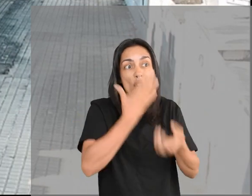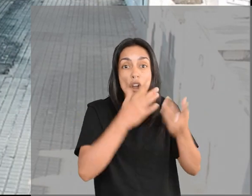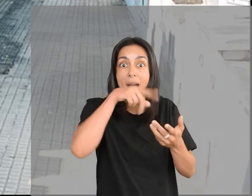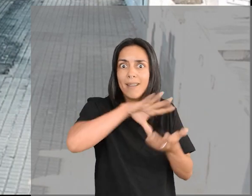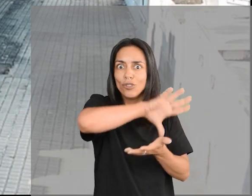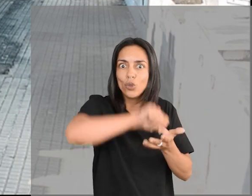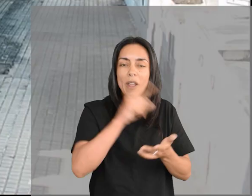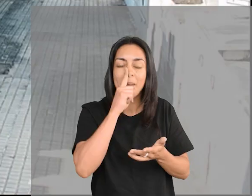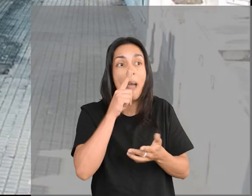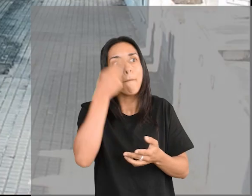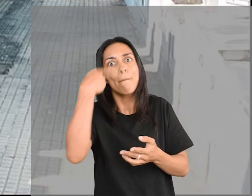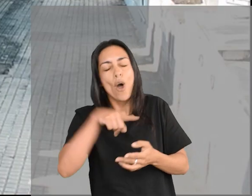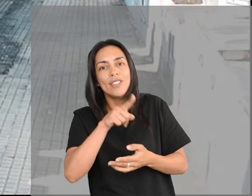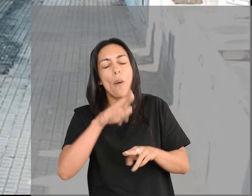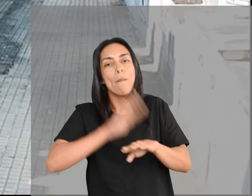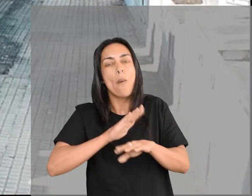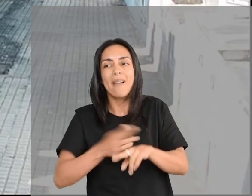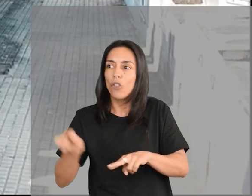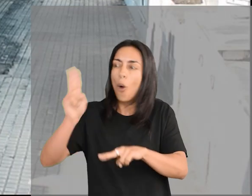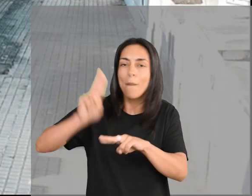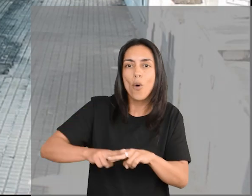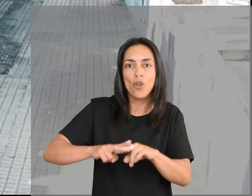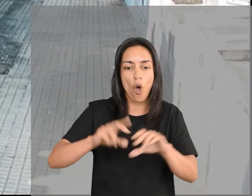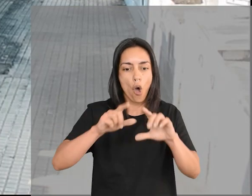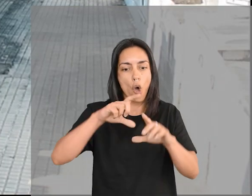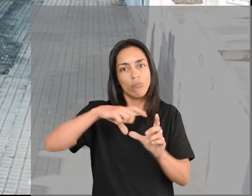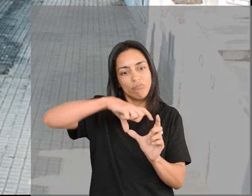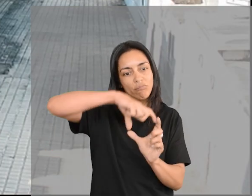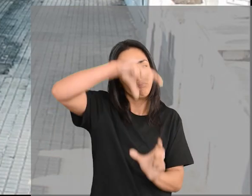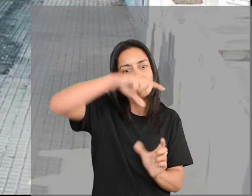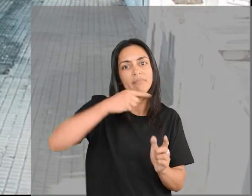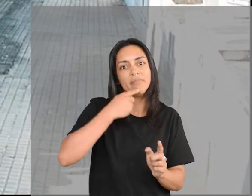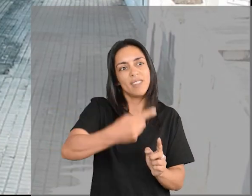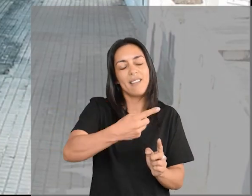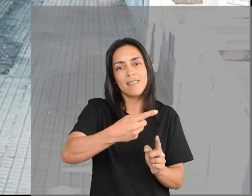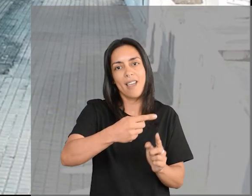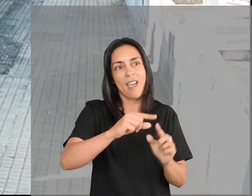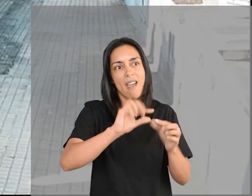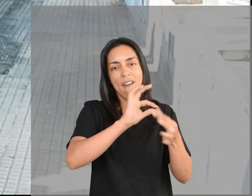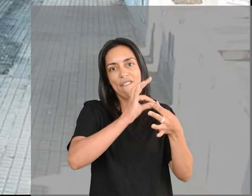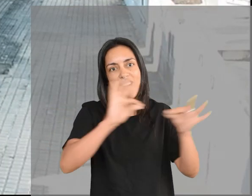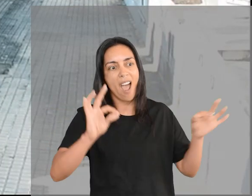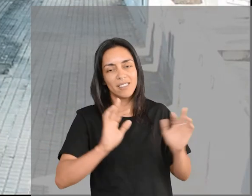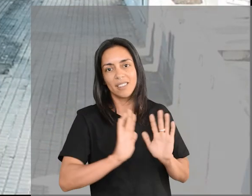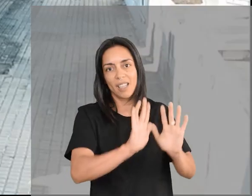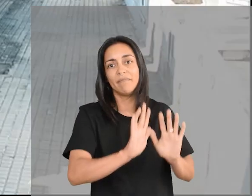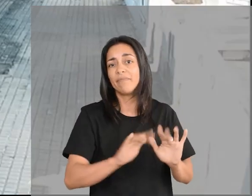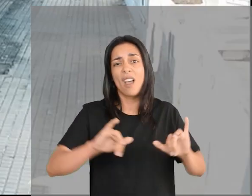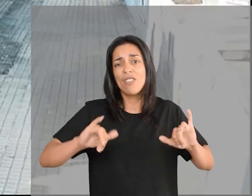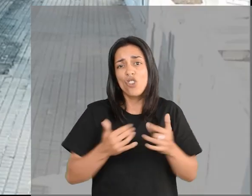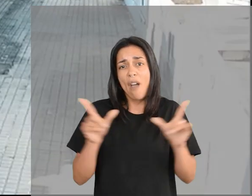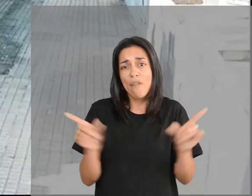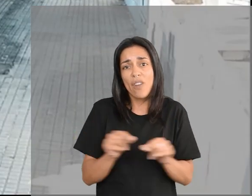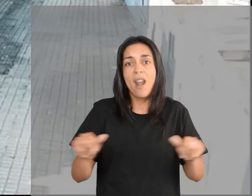en la tumba, para agradecerle al cementerio donde aprendió las cosas, puso él mismo Acá se aprende. Bueno, ya casi estamos llegando al final de esta